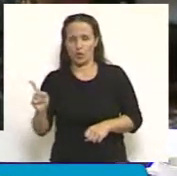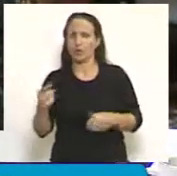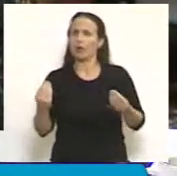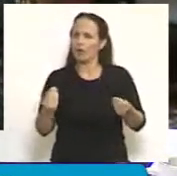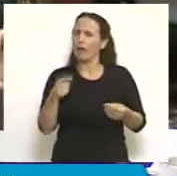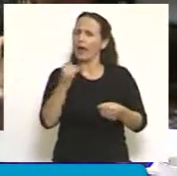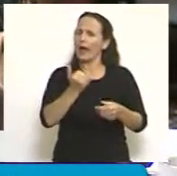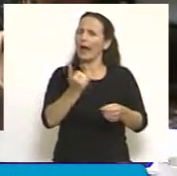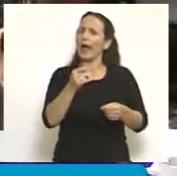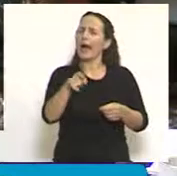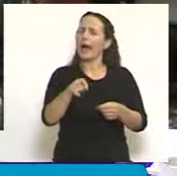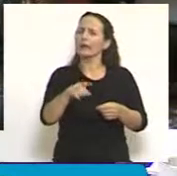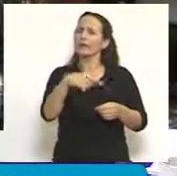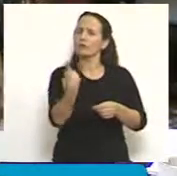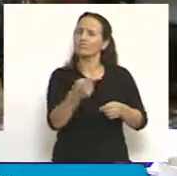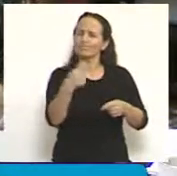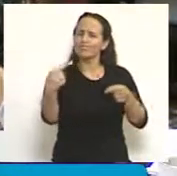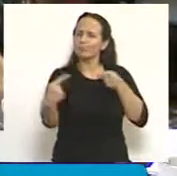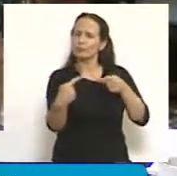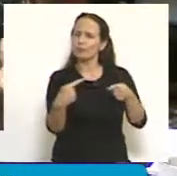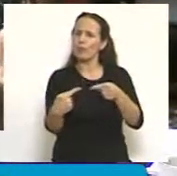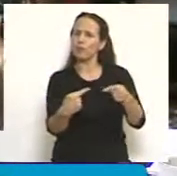y Nacional respectivamente.